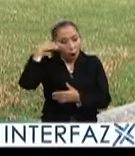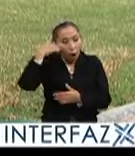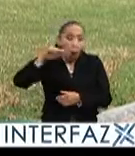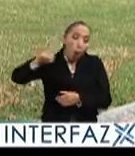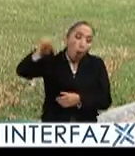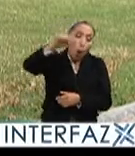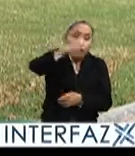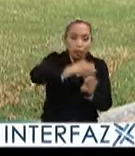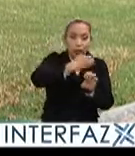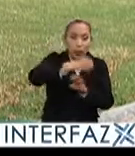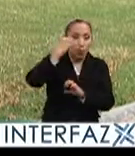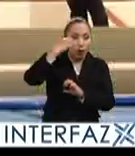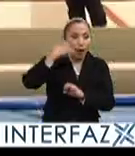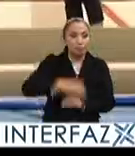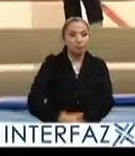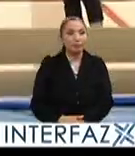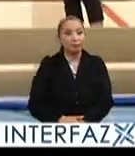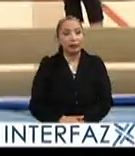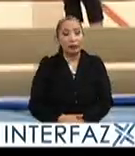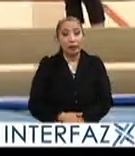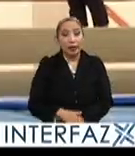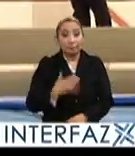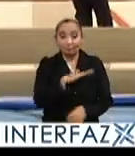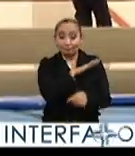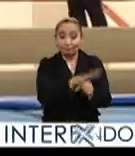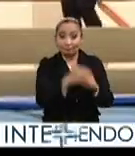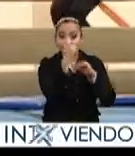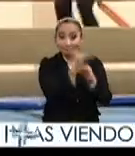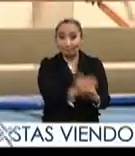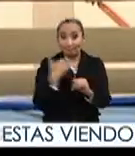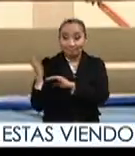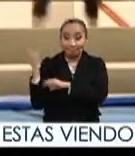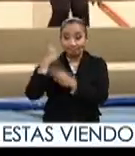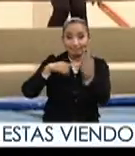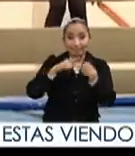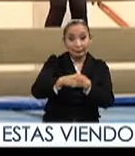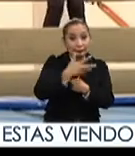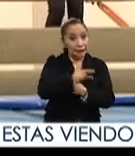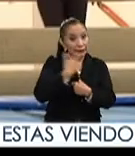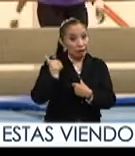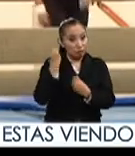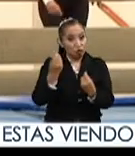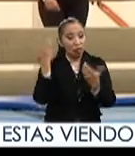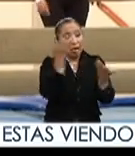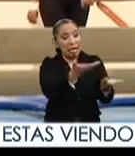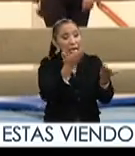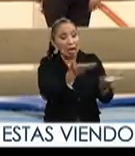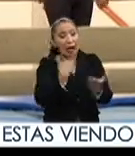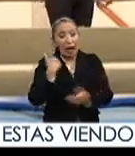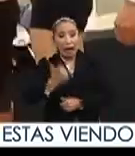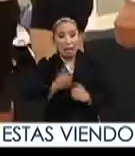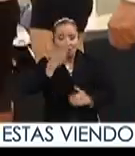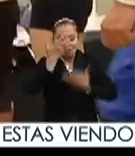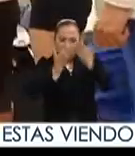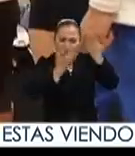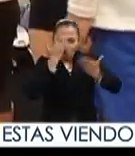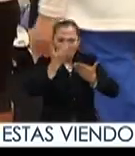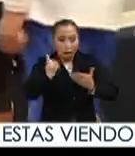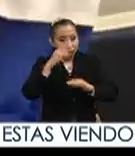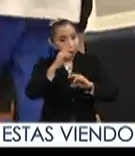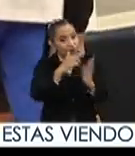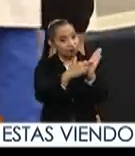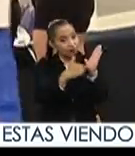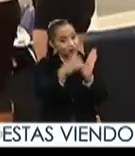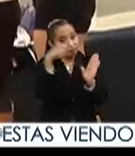o al menos en el estado de Oaxaca. Los cupos destinados a la movilidad estudiantil tienen gran demanda. El nivel de aprovechamiento es un